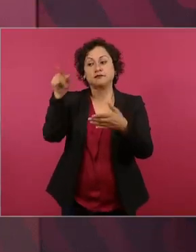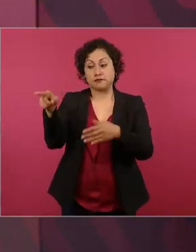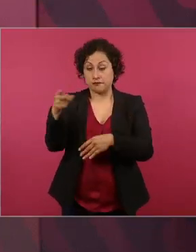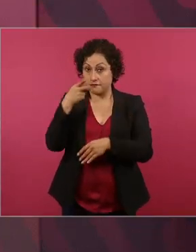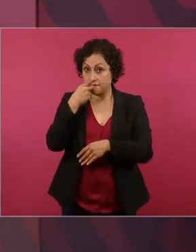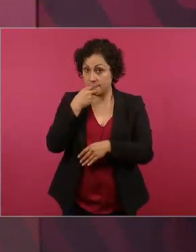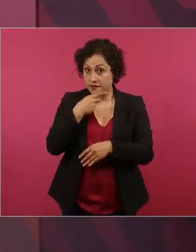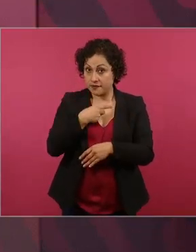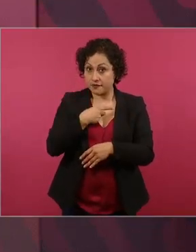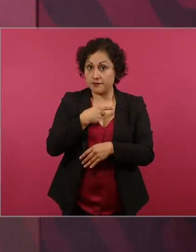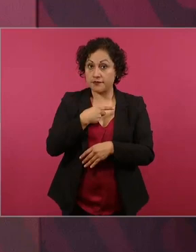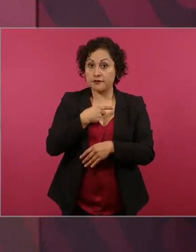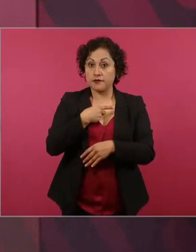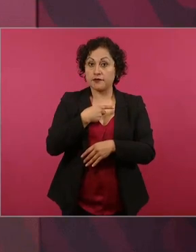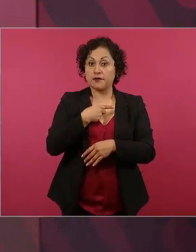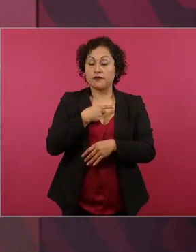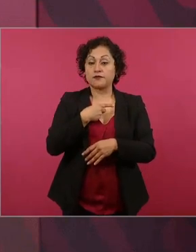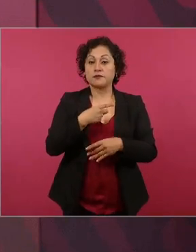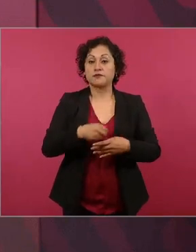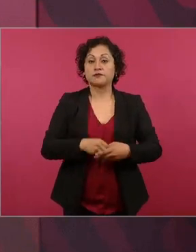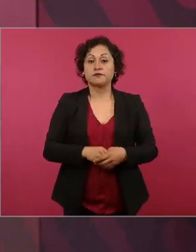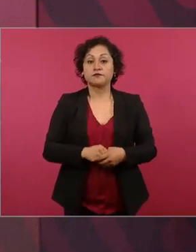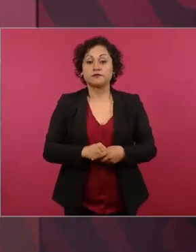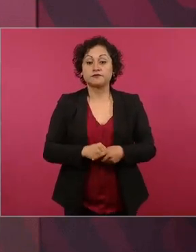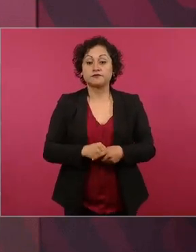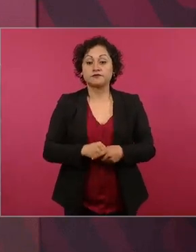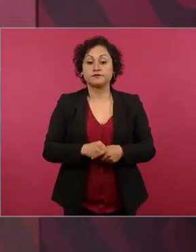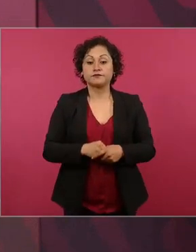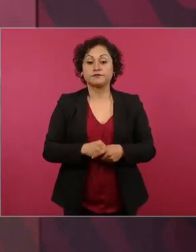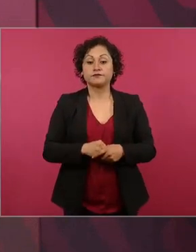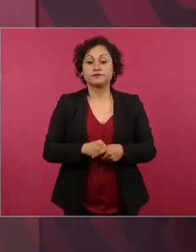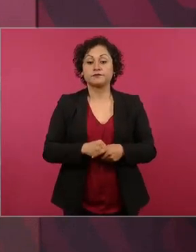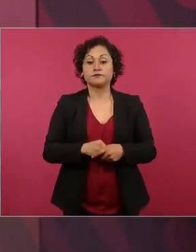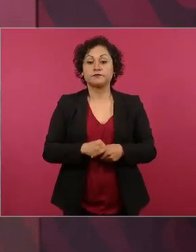como lo pensaba